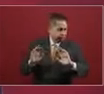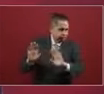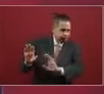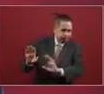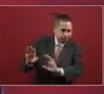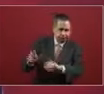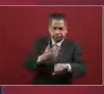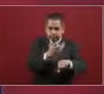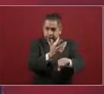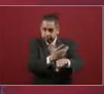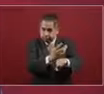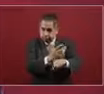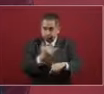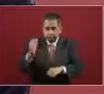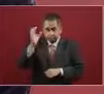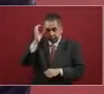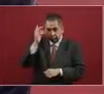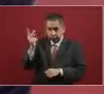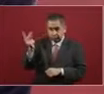entre Estados Unidos y China.